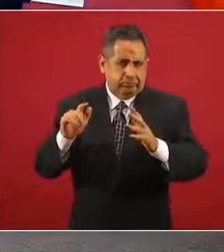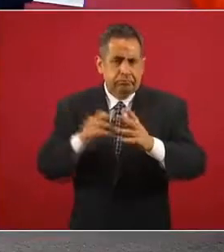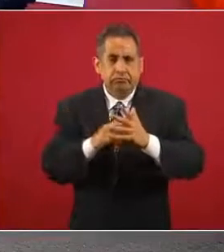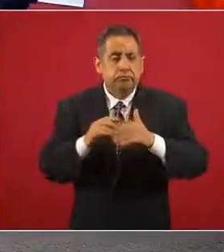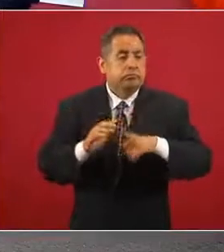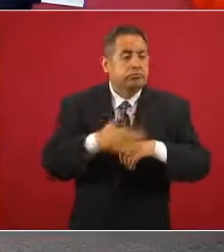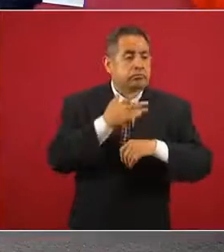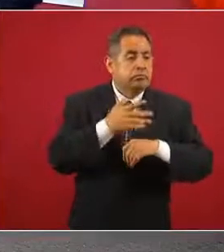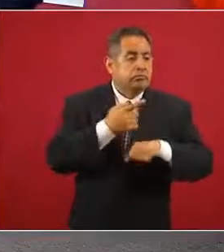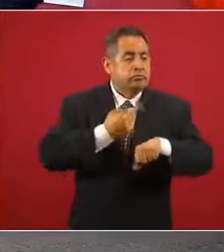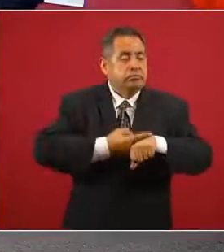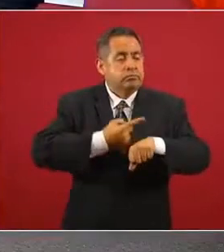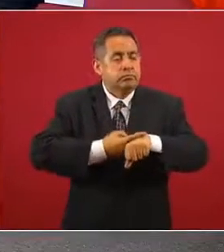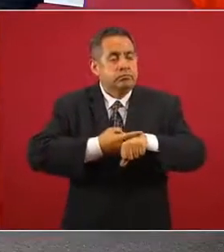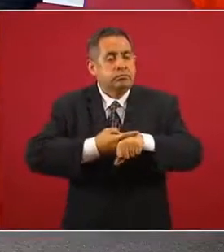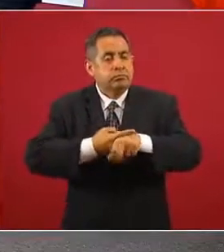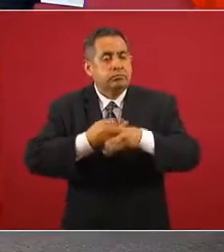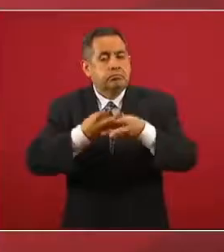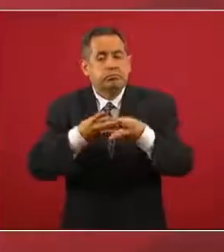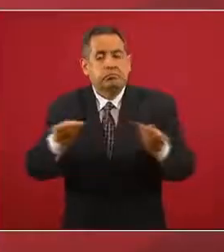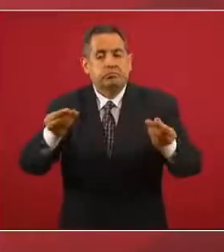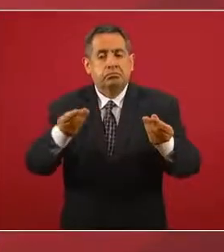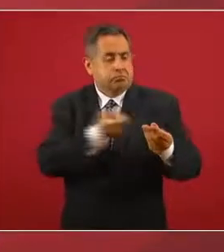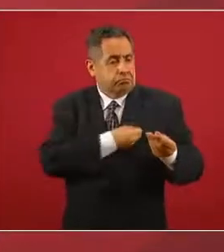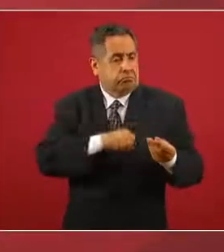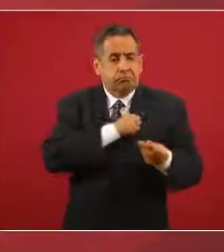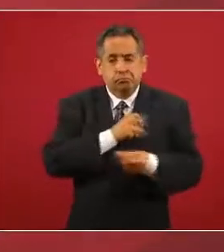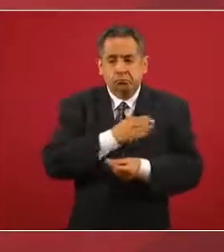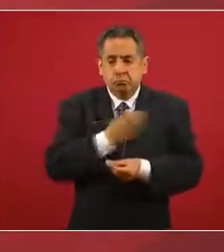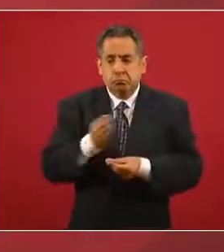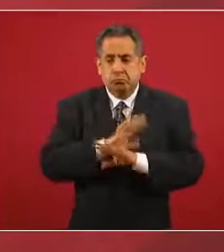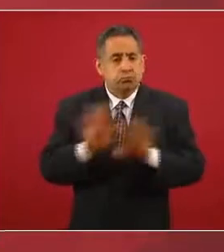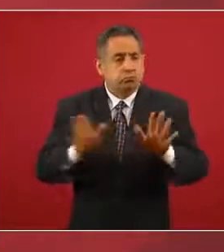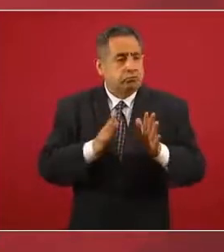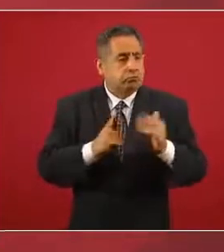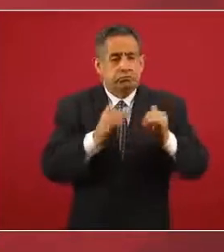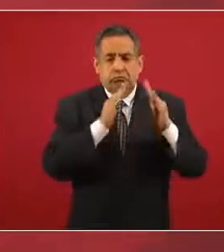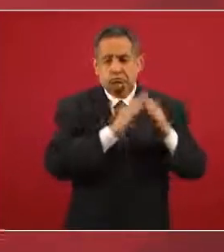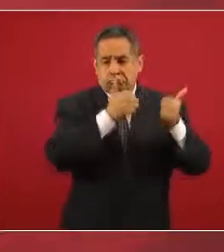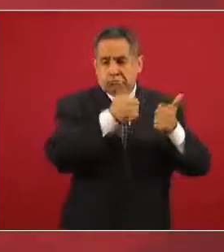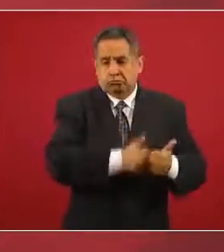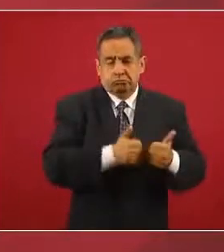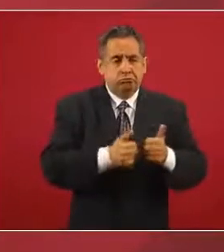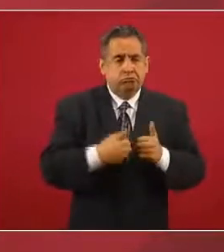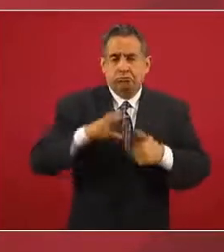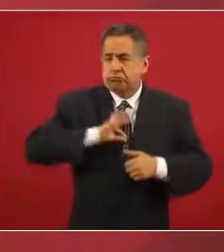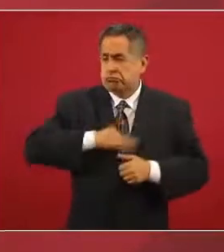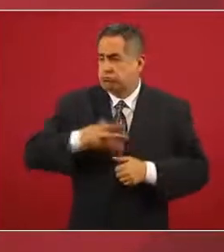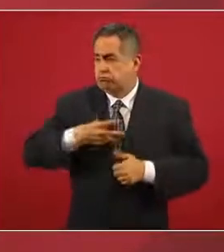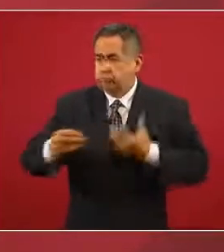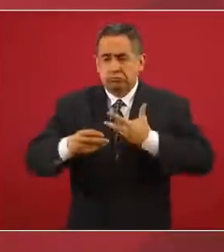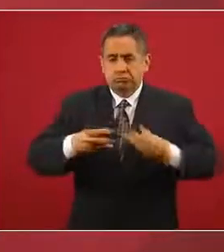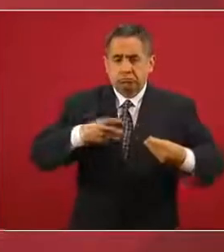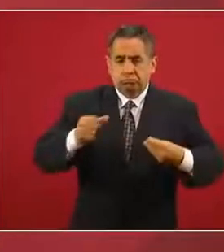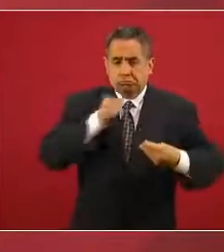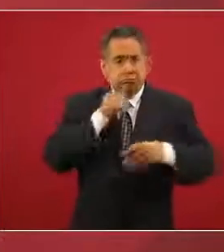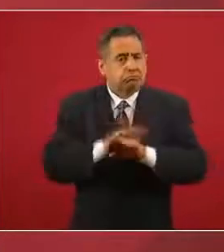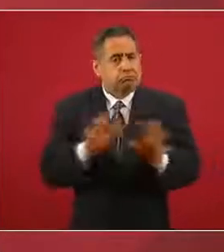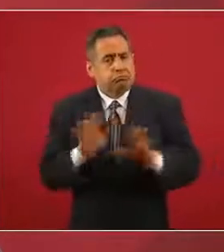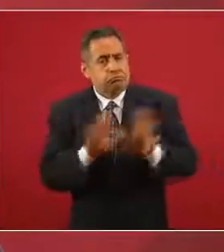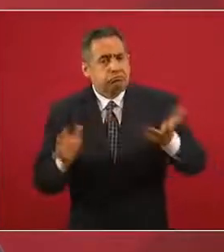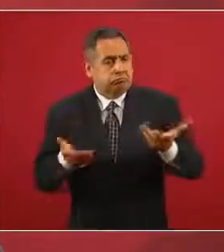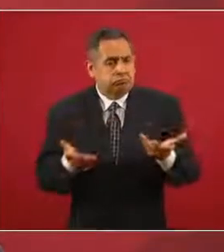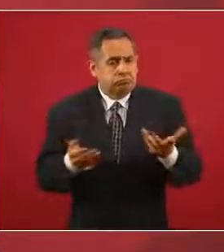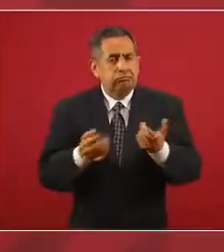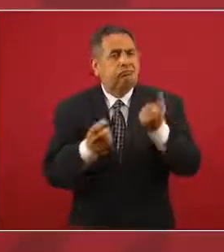porque dejaron de ser casos, se curaron, están ya en sus casas, no contagian, Algunas